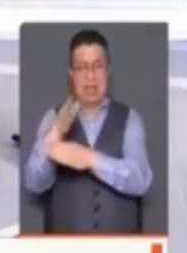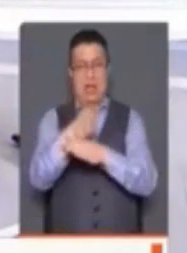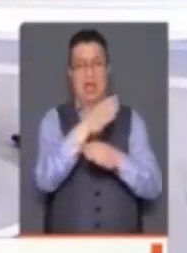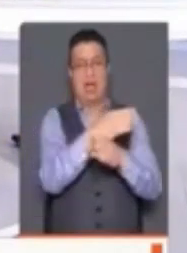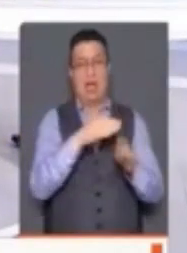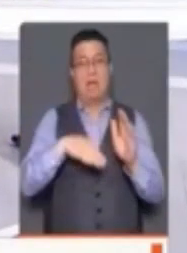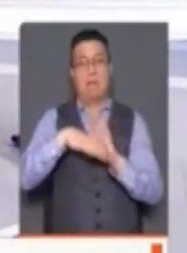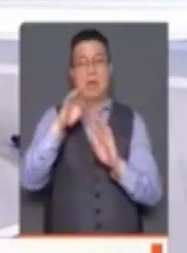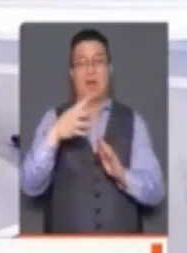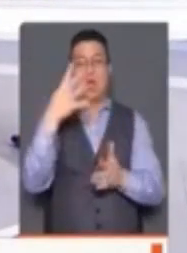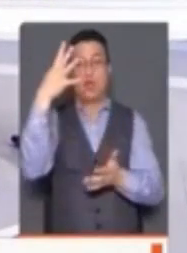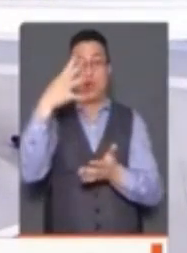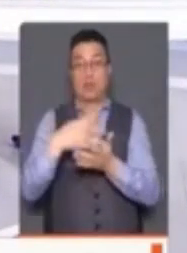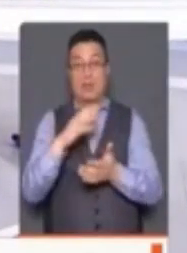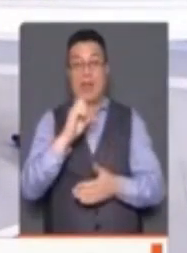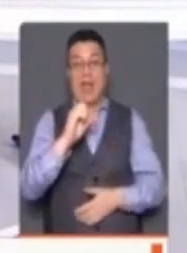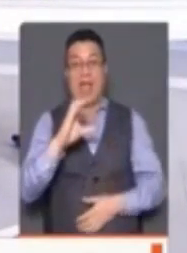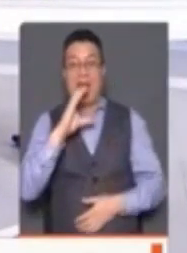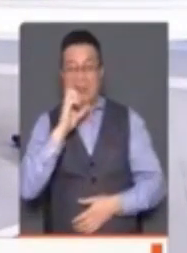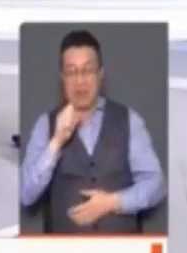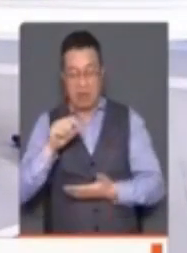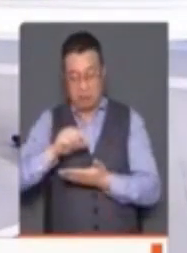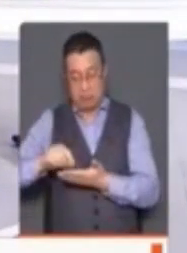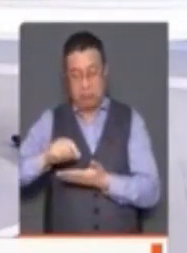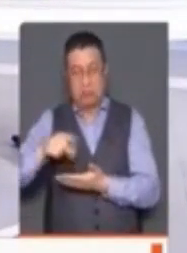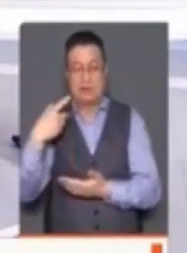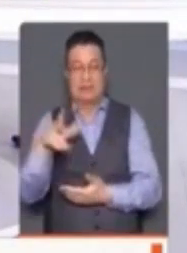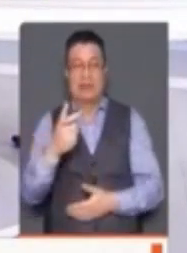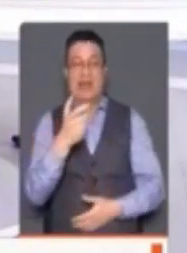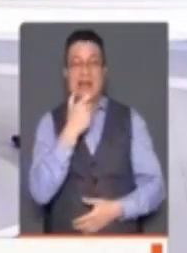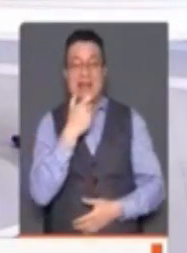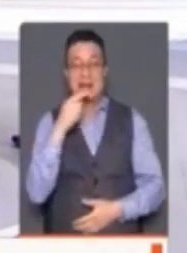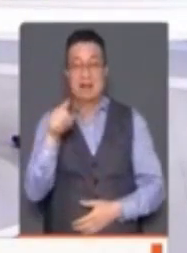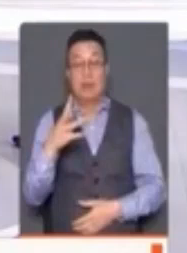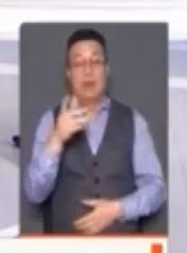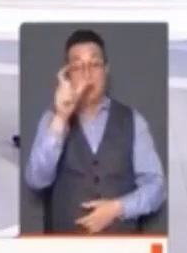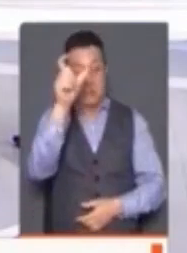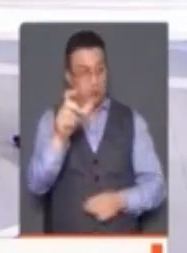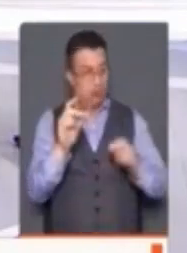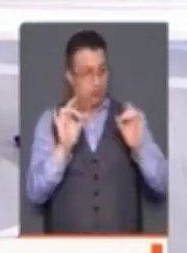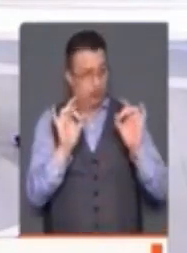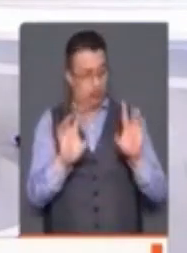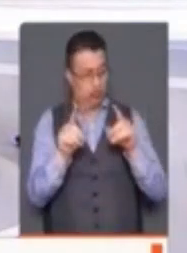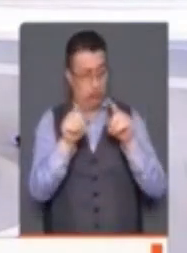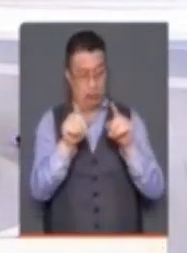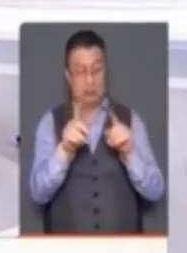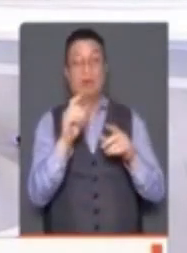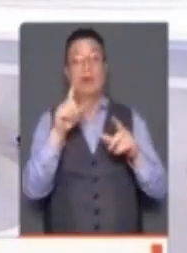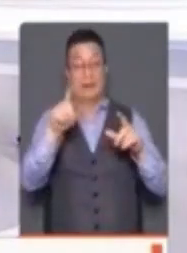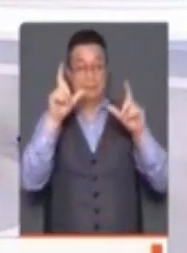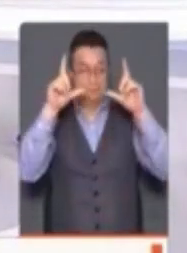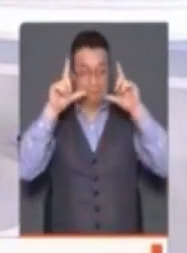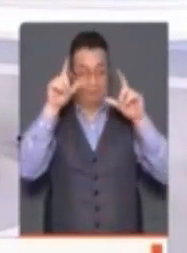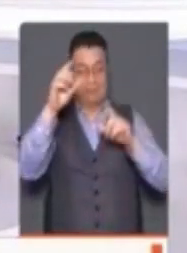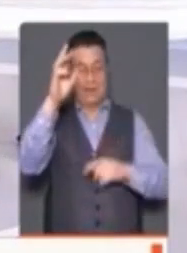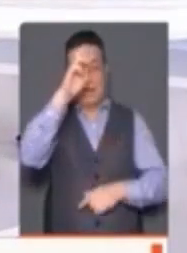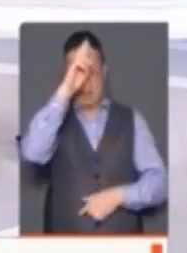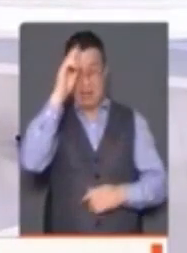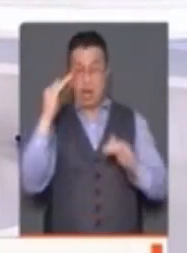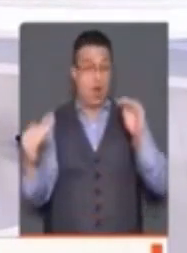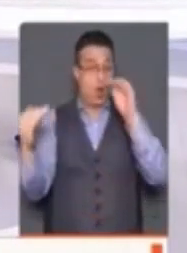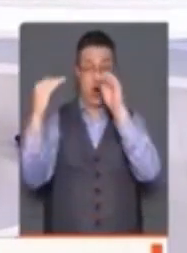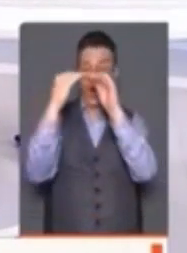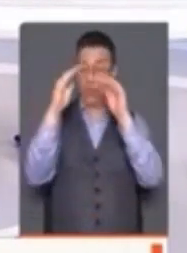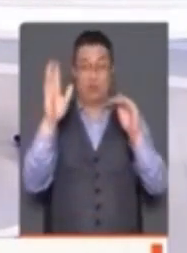actas del Parlamento Británico. Solo como resumen, pero lo que marca es la personalidad de ellos, ¿no, Paz, José Manuel? Ella es una reina sin parangón, el único